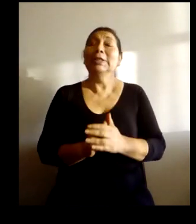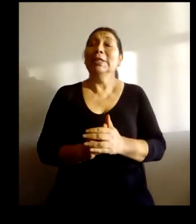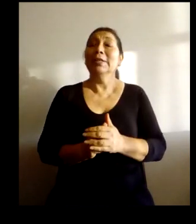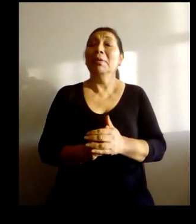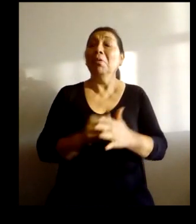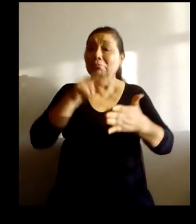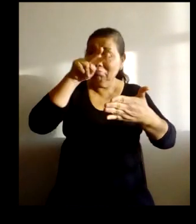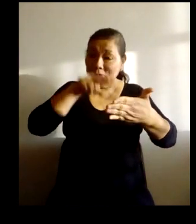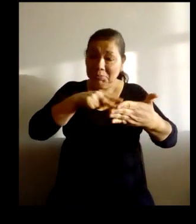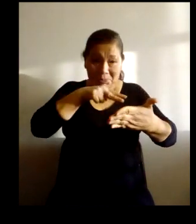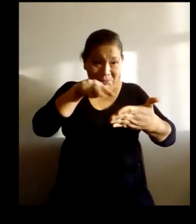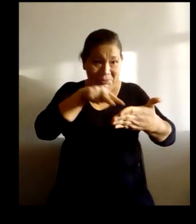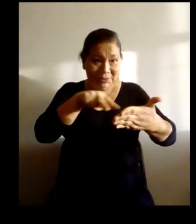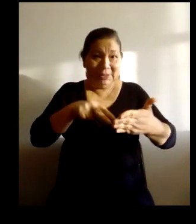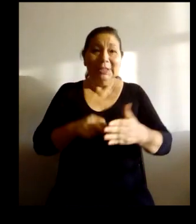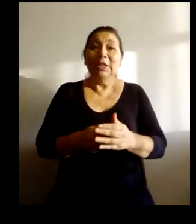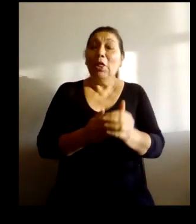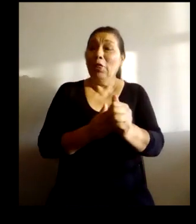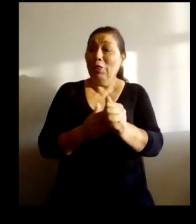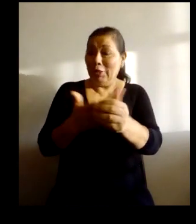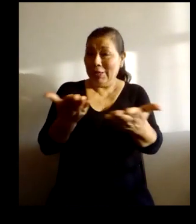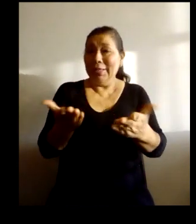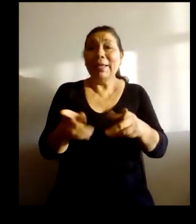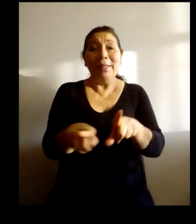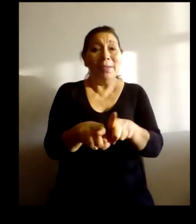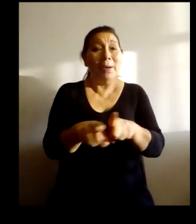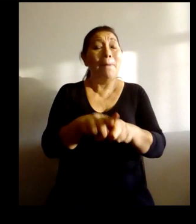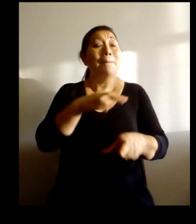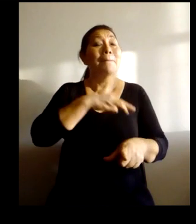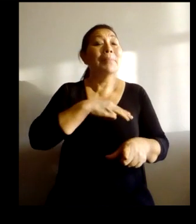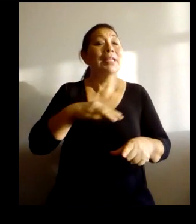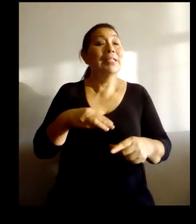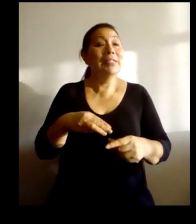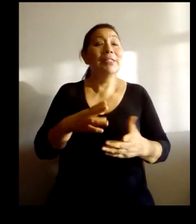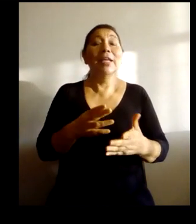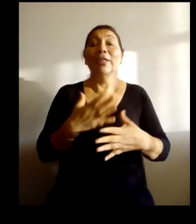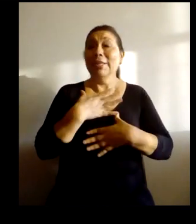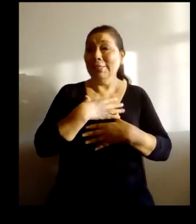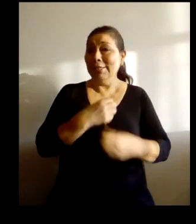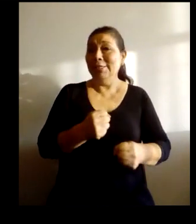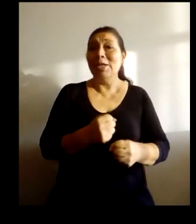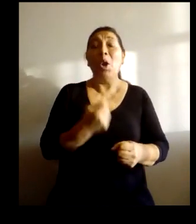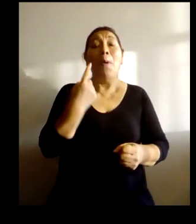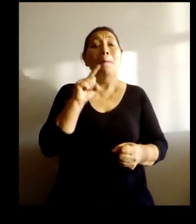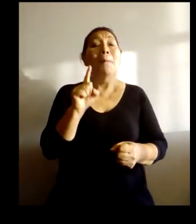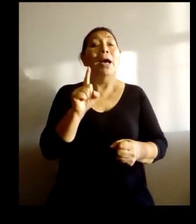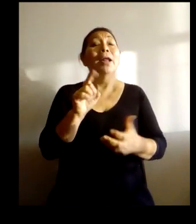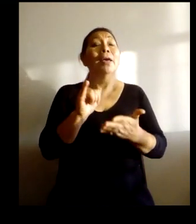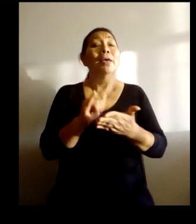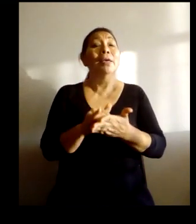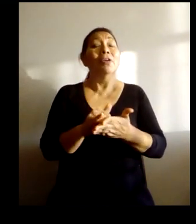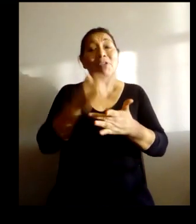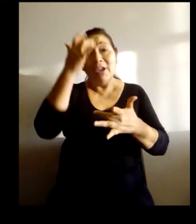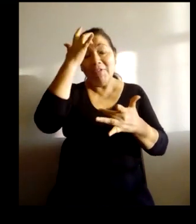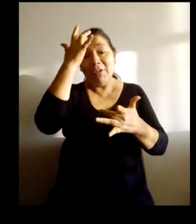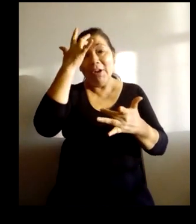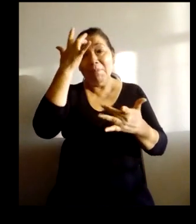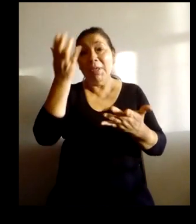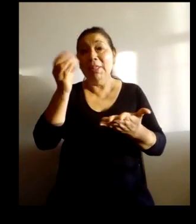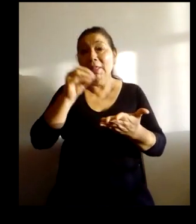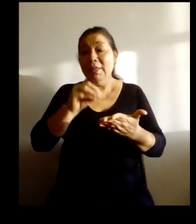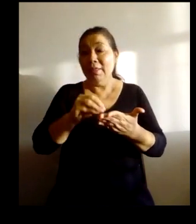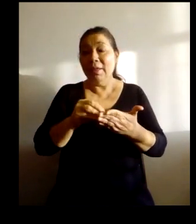así. Revisen, por favor, y esto es una guía médico ocupacional también del Ministerio de Salud, que para que se establezca una